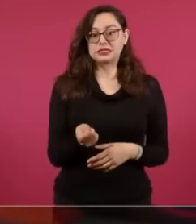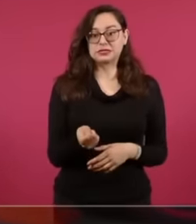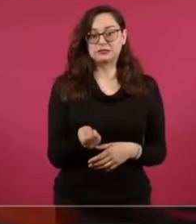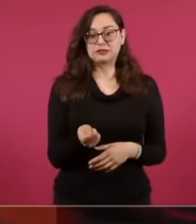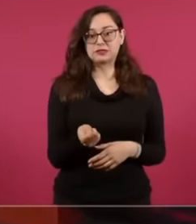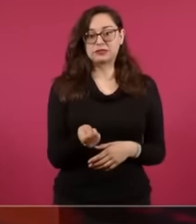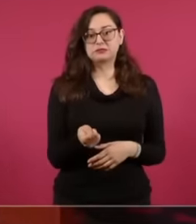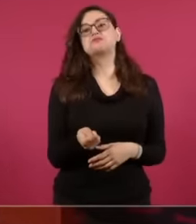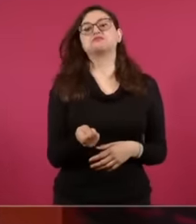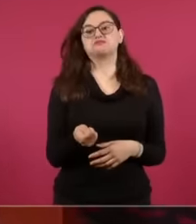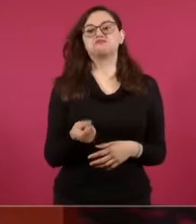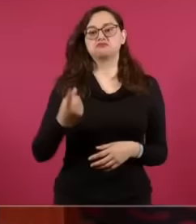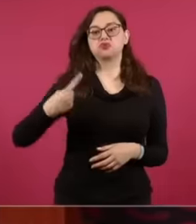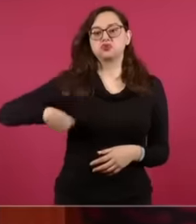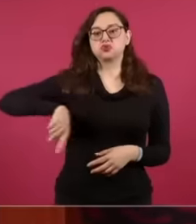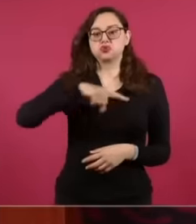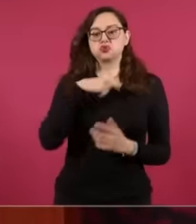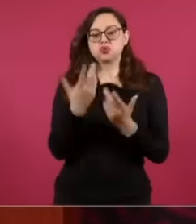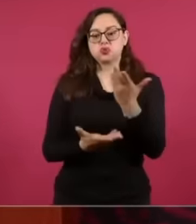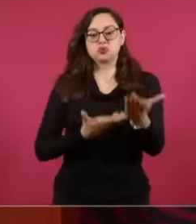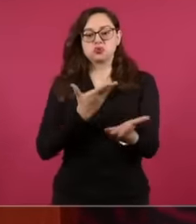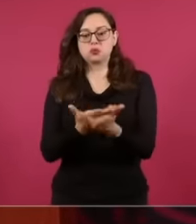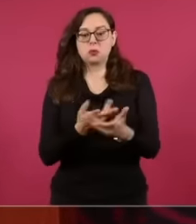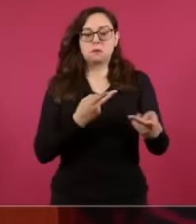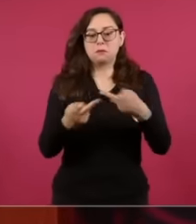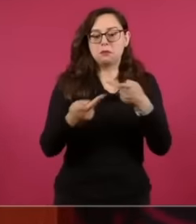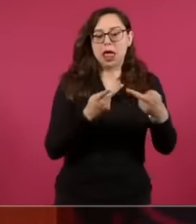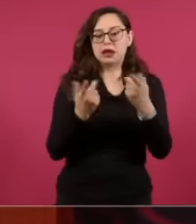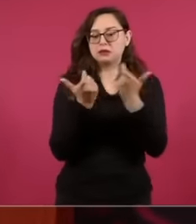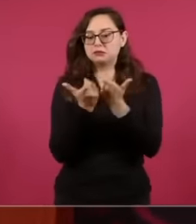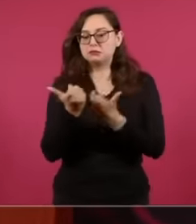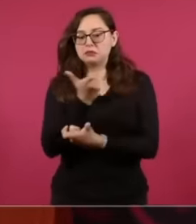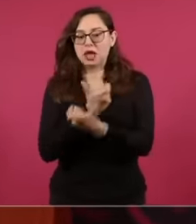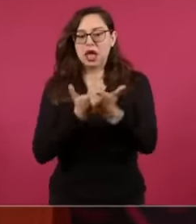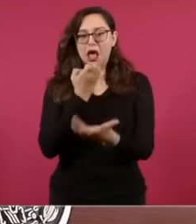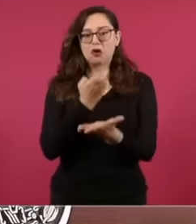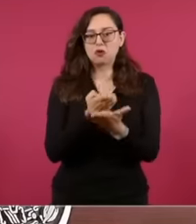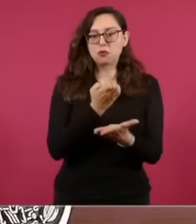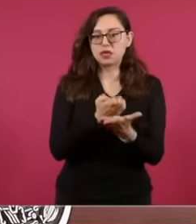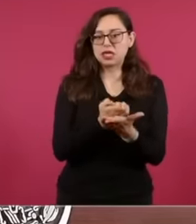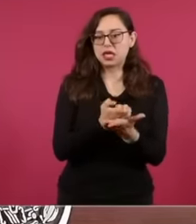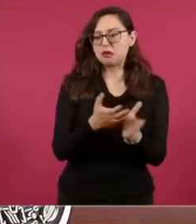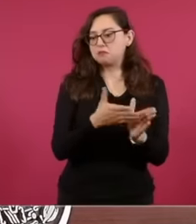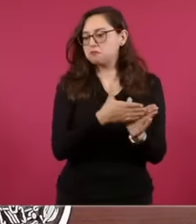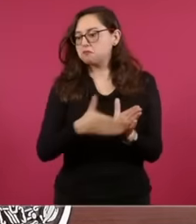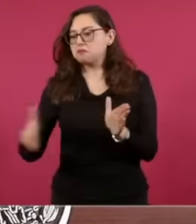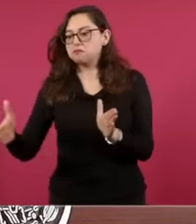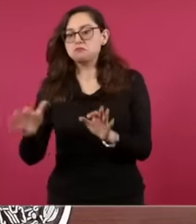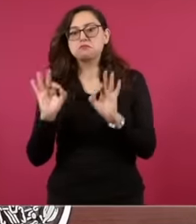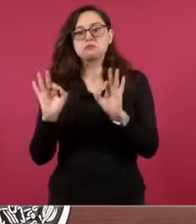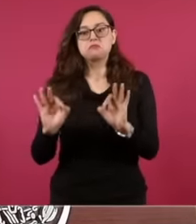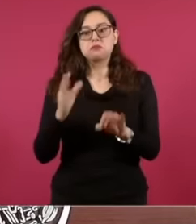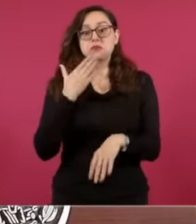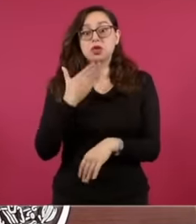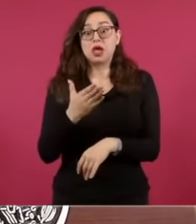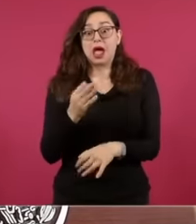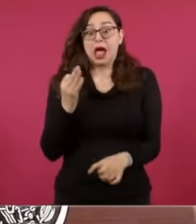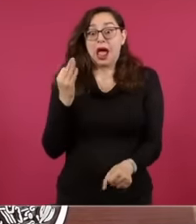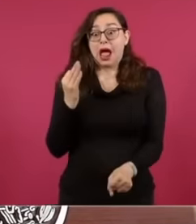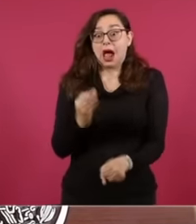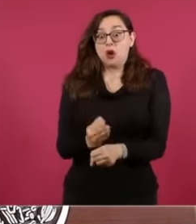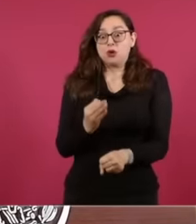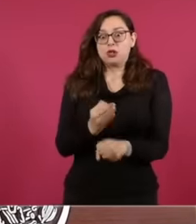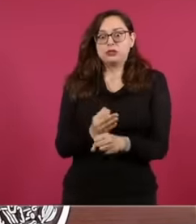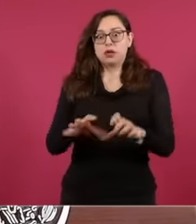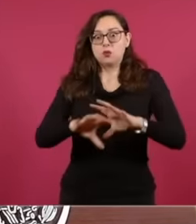que ha funcionado nuestra estrategia económica. Porque nos agarra esta crisis